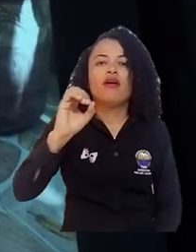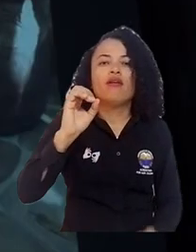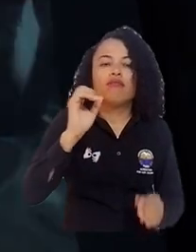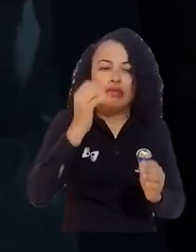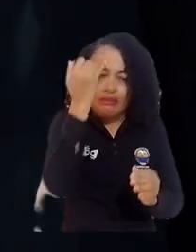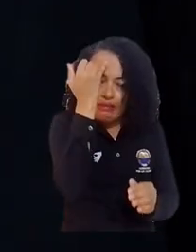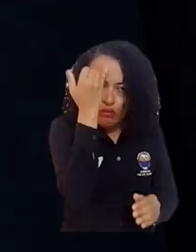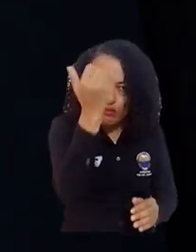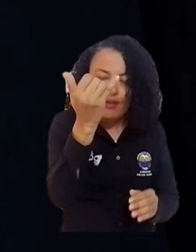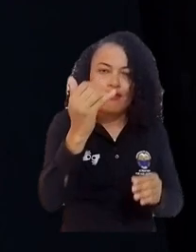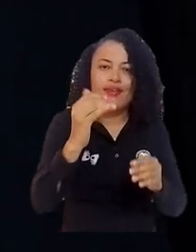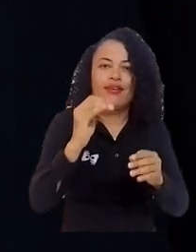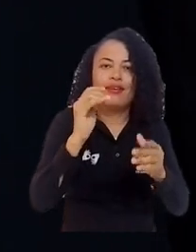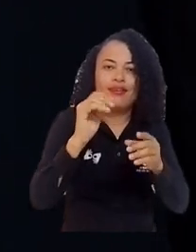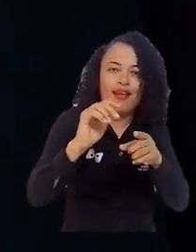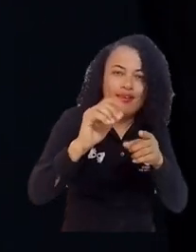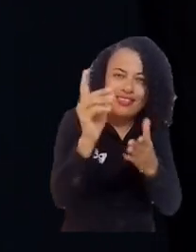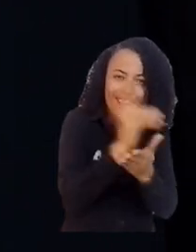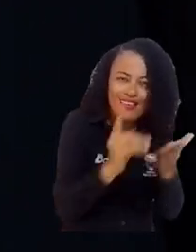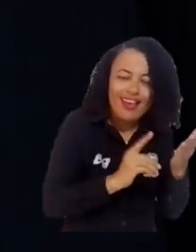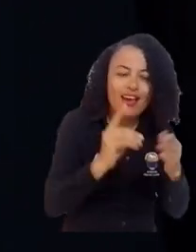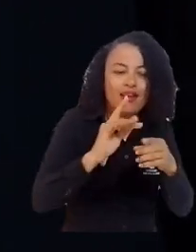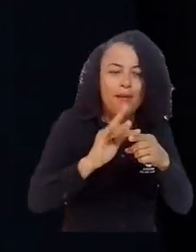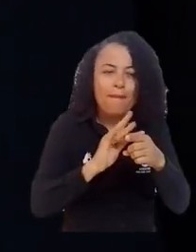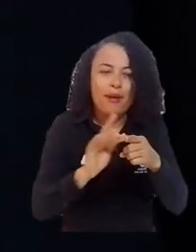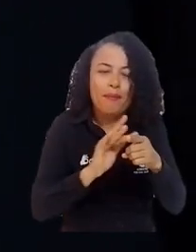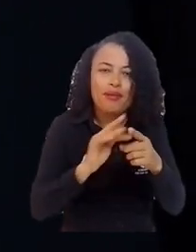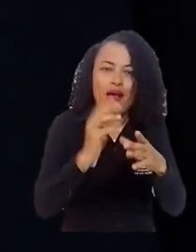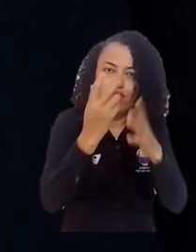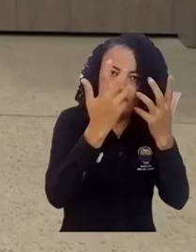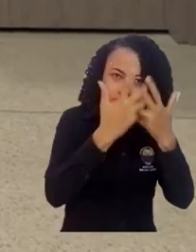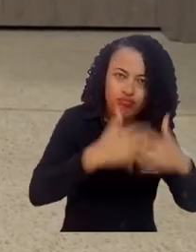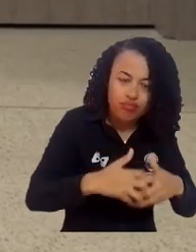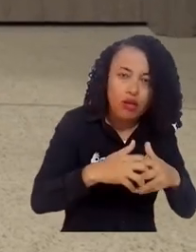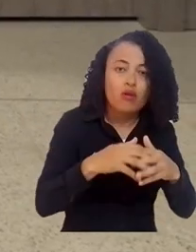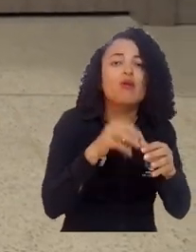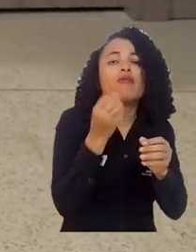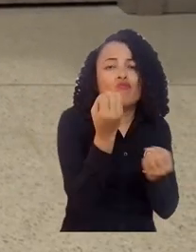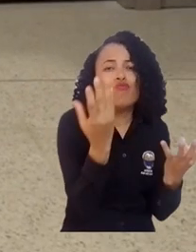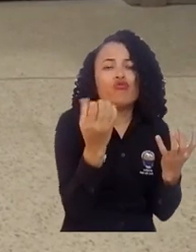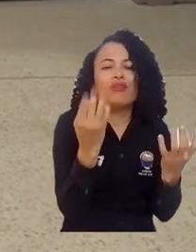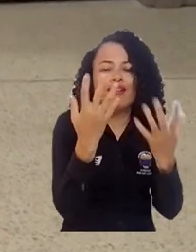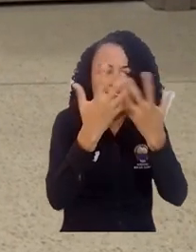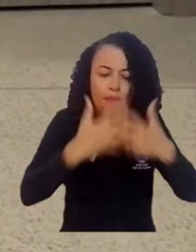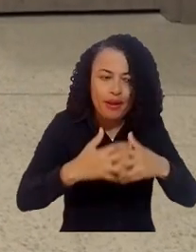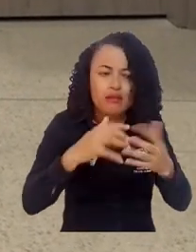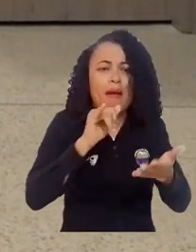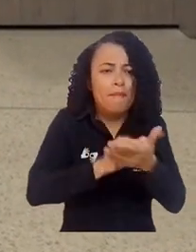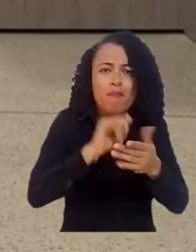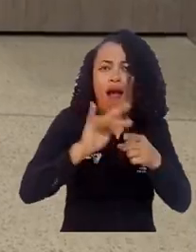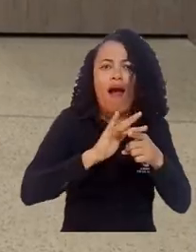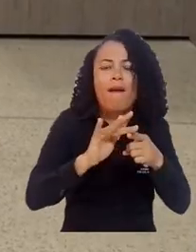operar, utilizado en las universidades más importantes del mundo con el fin de equilibrar el conocimiento y la